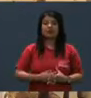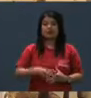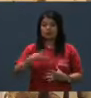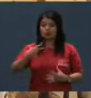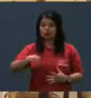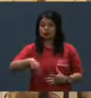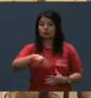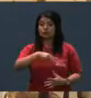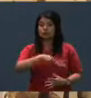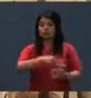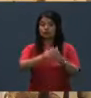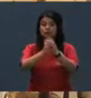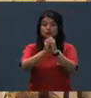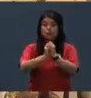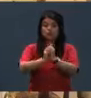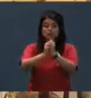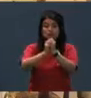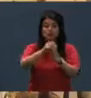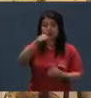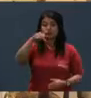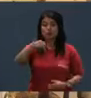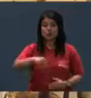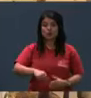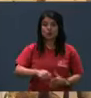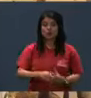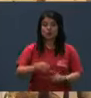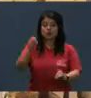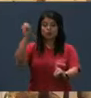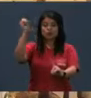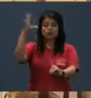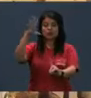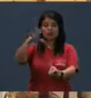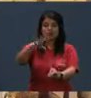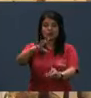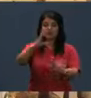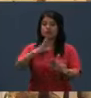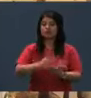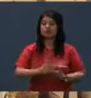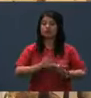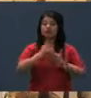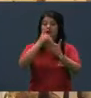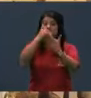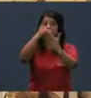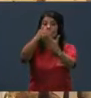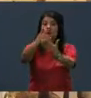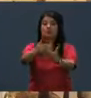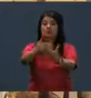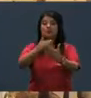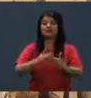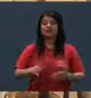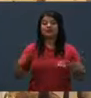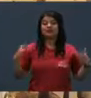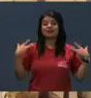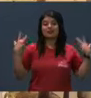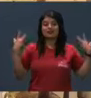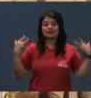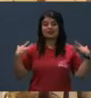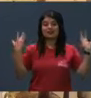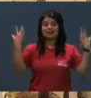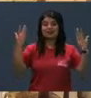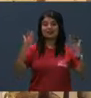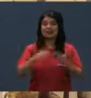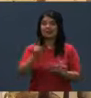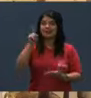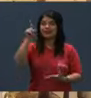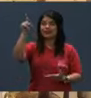Por eso te pedimos que santifiques estos dones con la efusión